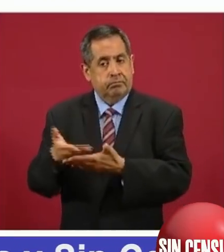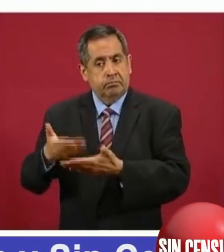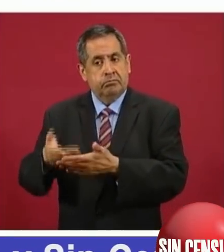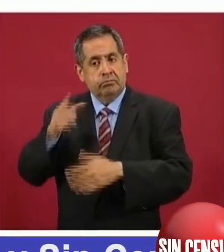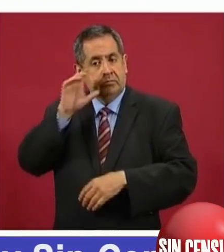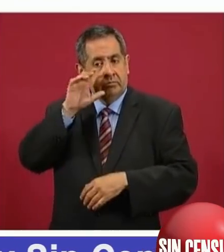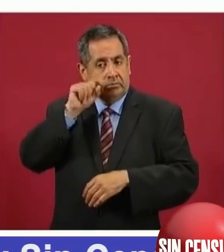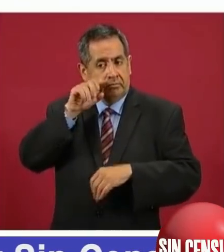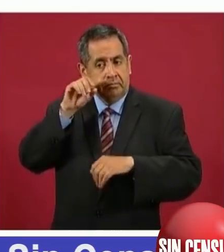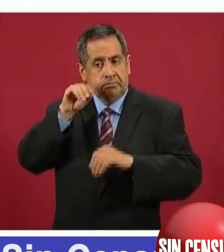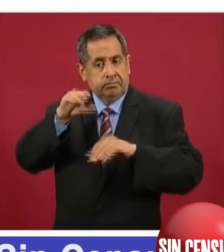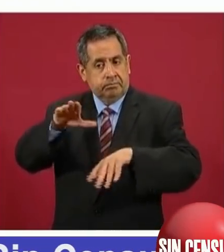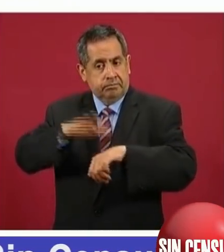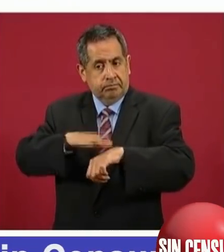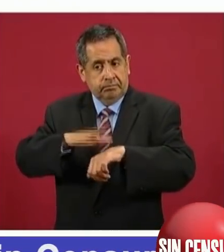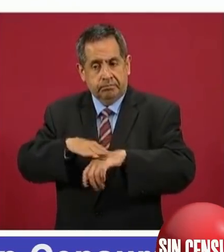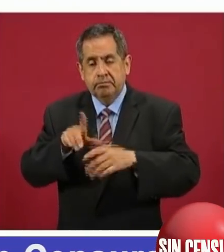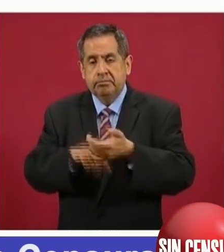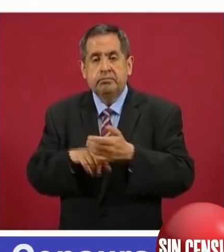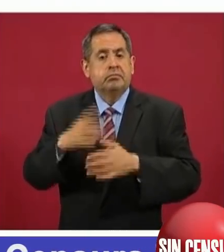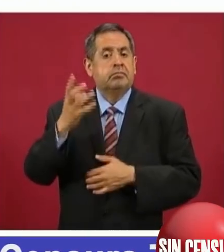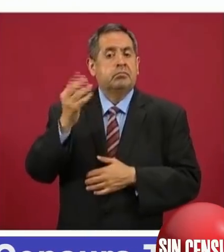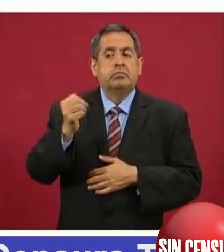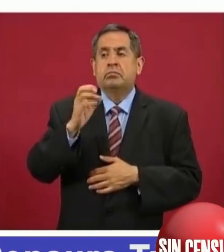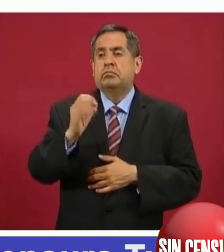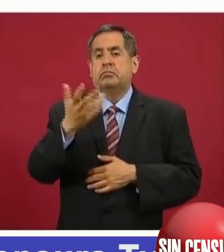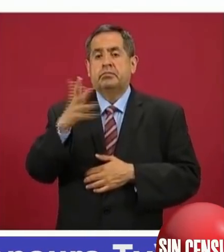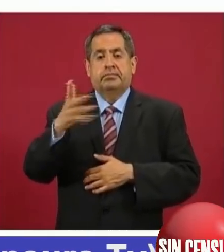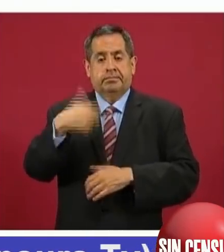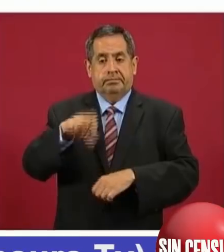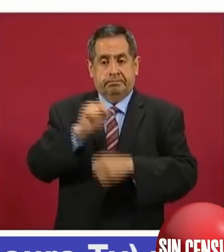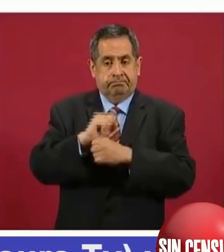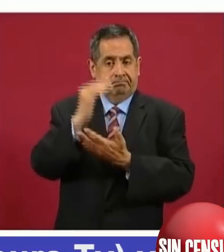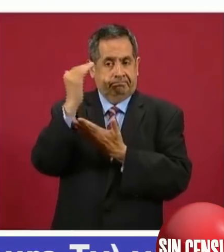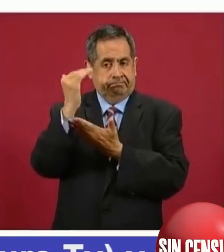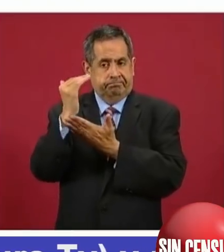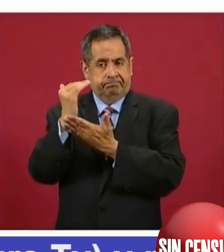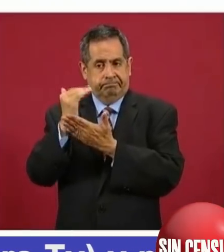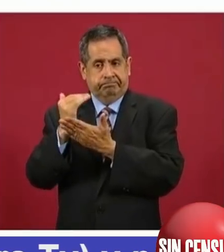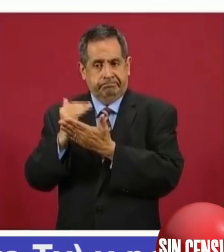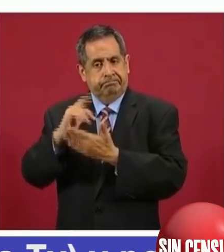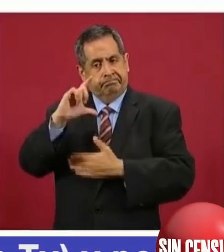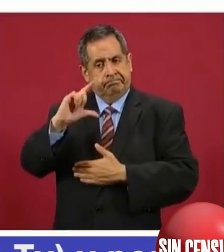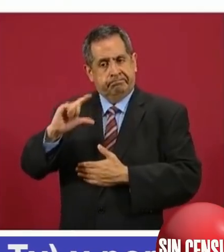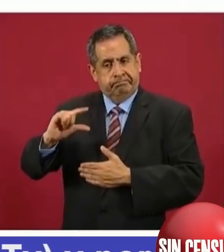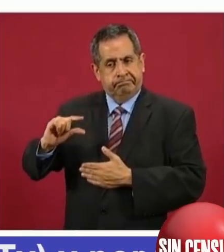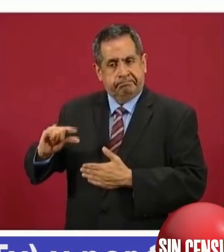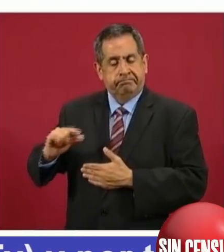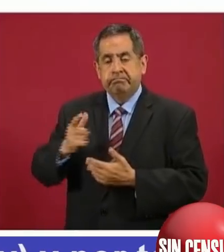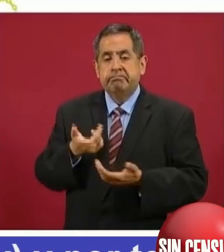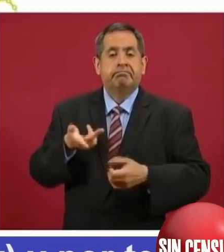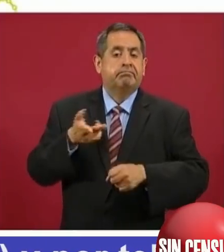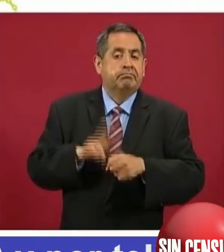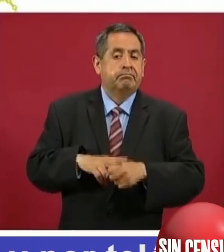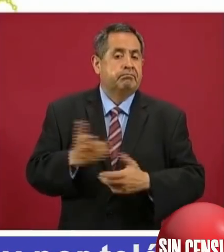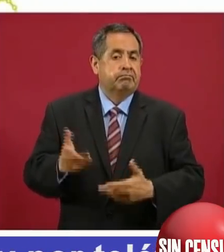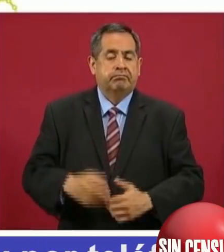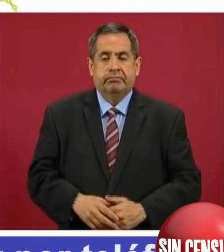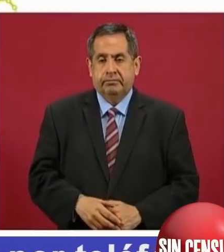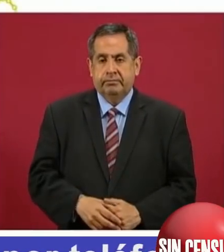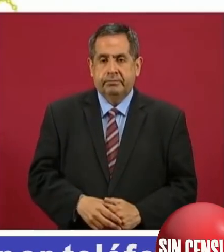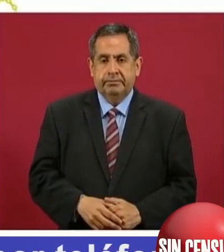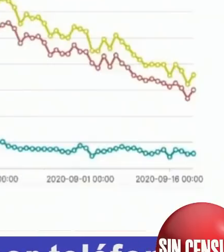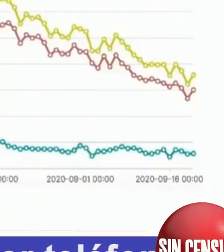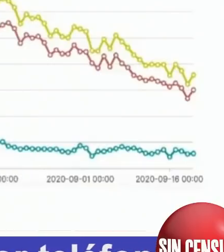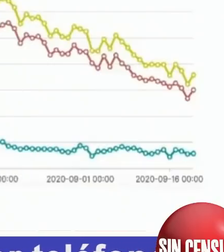vemos también ya estas 9, casi 10 semanas de reducción sostenida, y la ocupación hospitalaria desde el 1 de